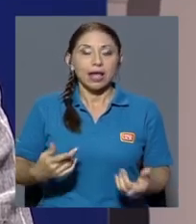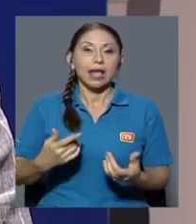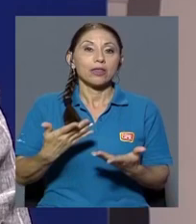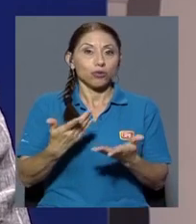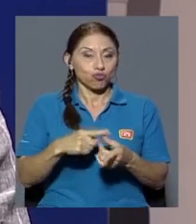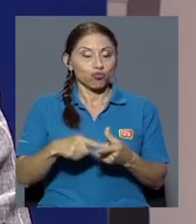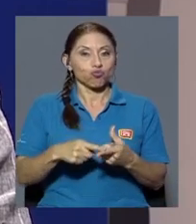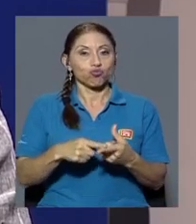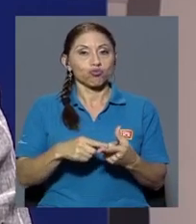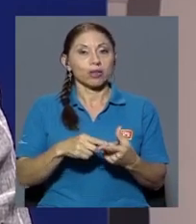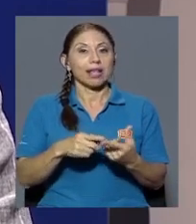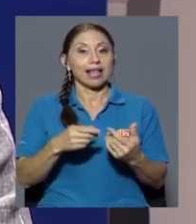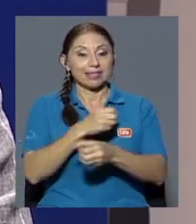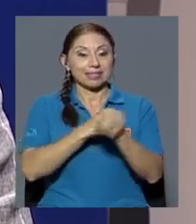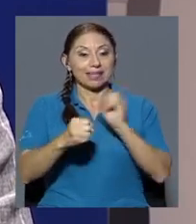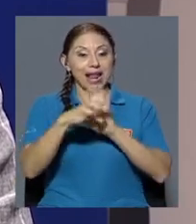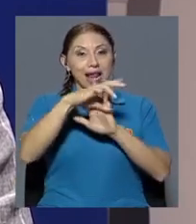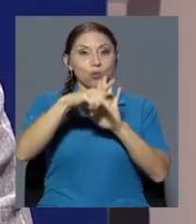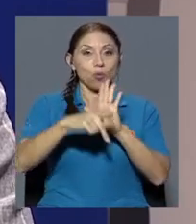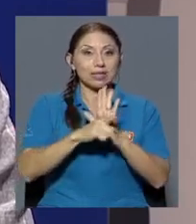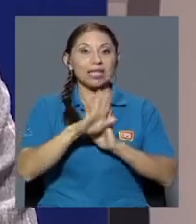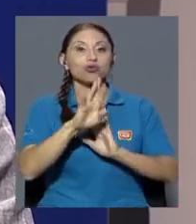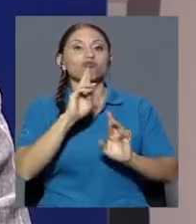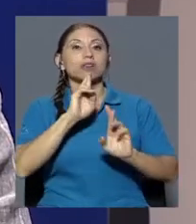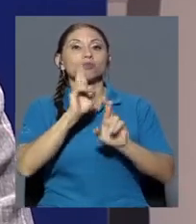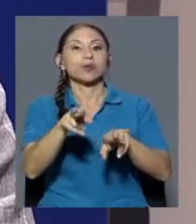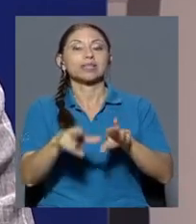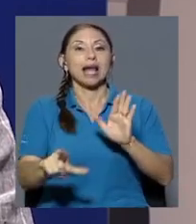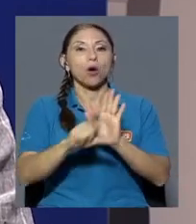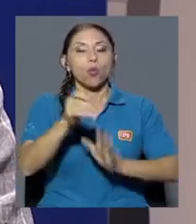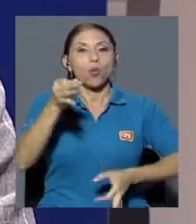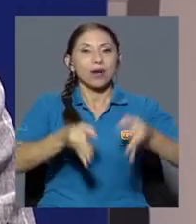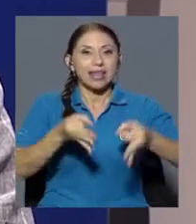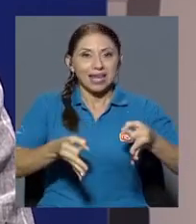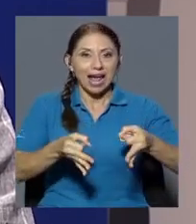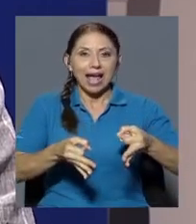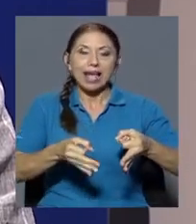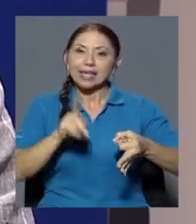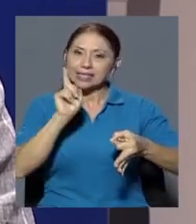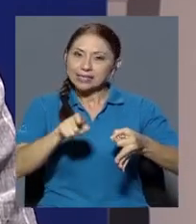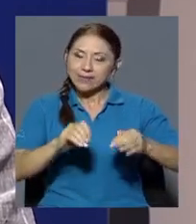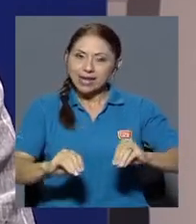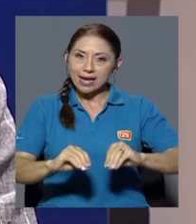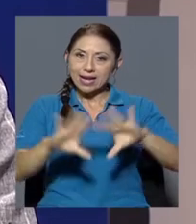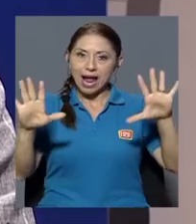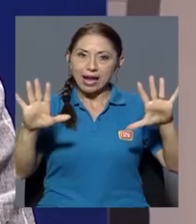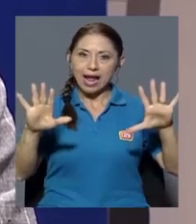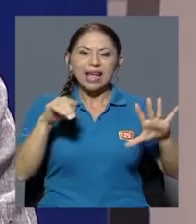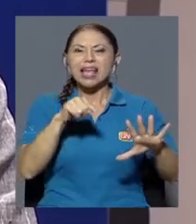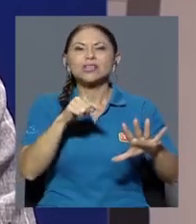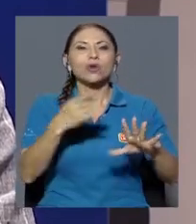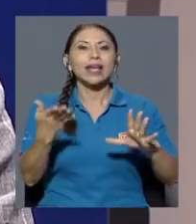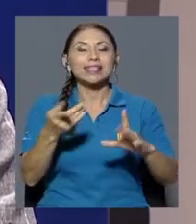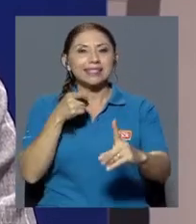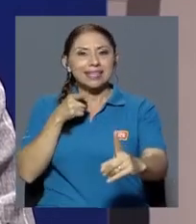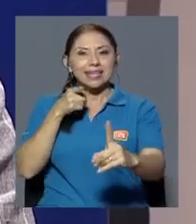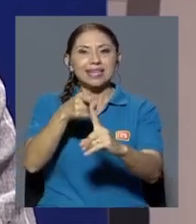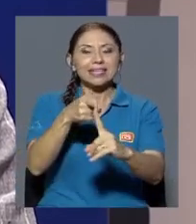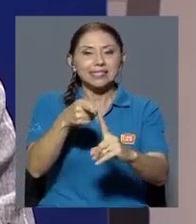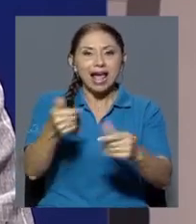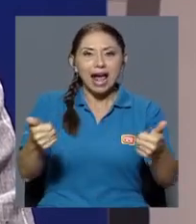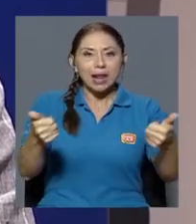respuesta jurídica por parte de la sala esté bien clara esté bien clara y tiene que dirigirse a la aprobación